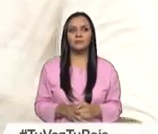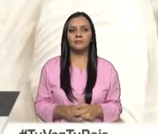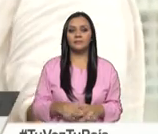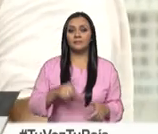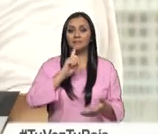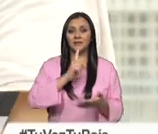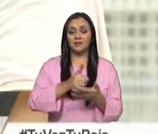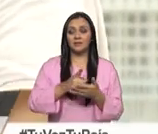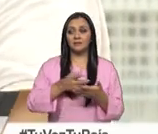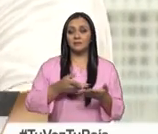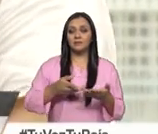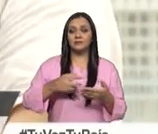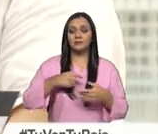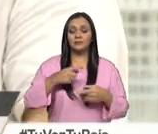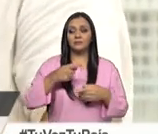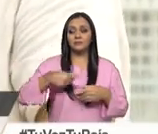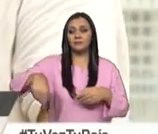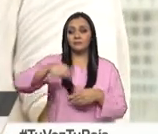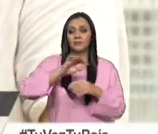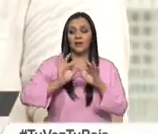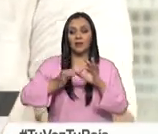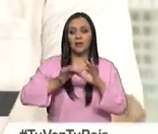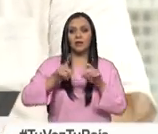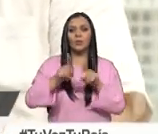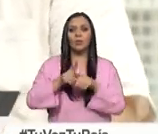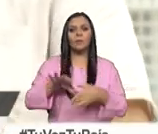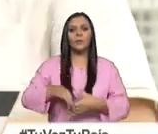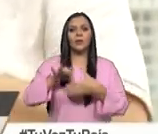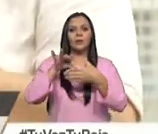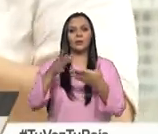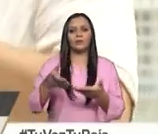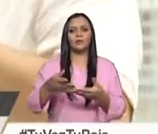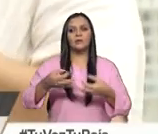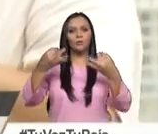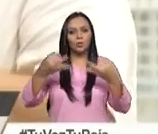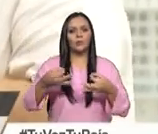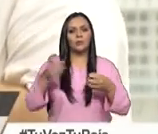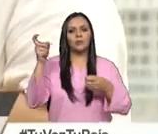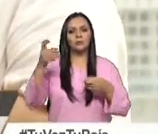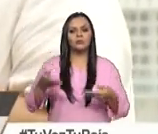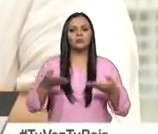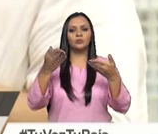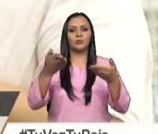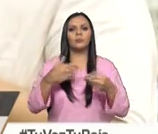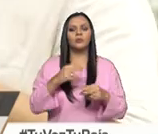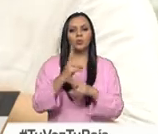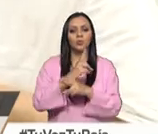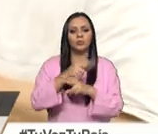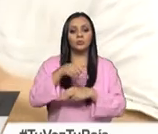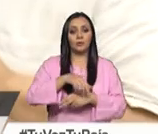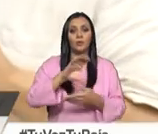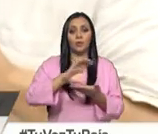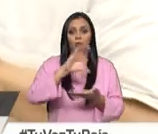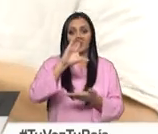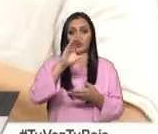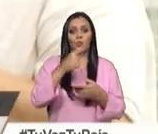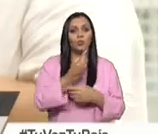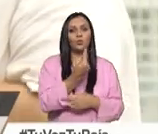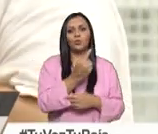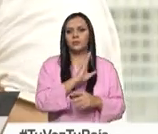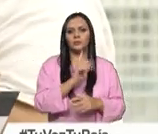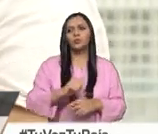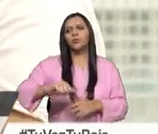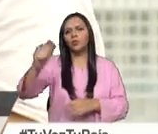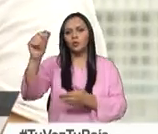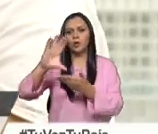deuda. Teníamos que cumplir, pagar y entregarla para el uso de no solamente el Colegio Vicente